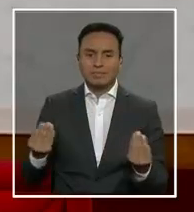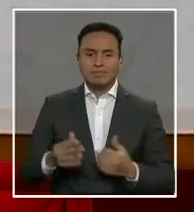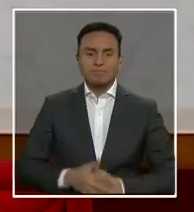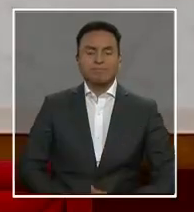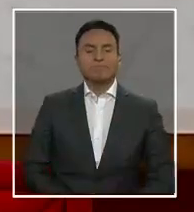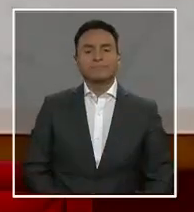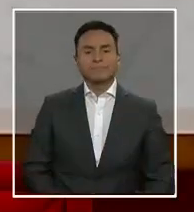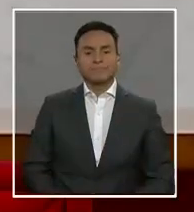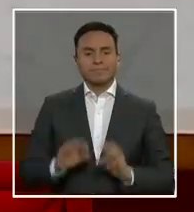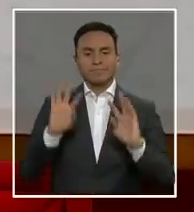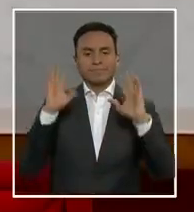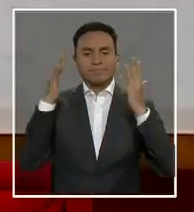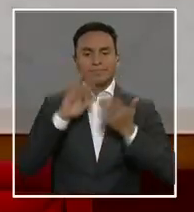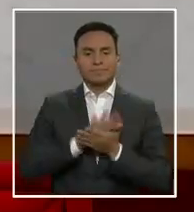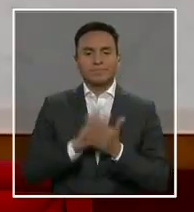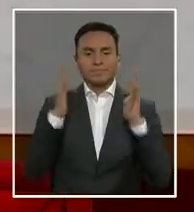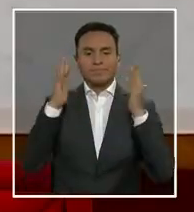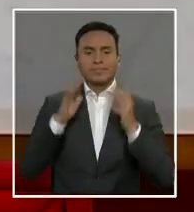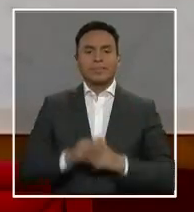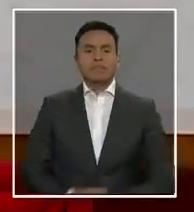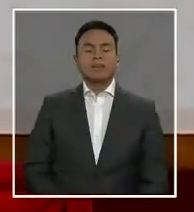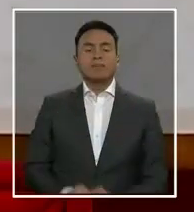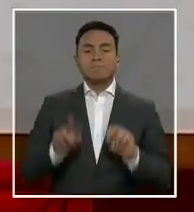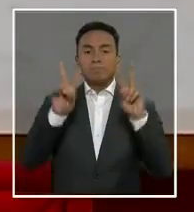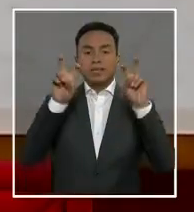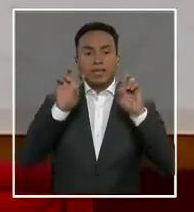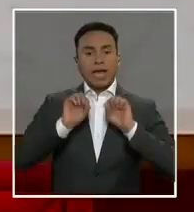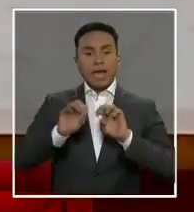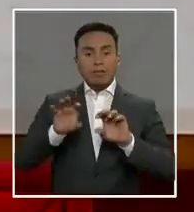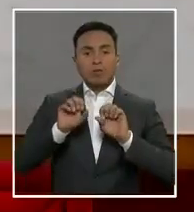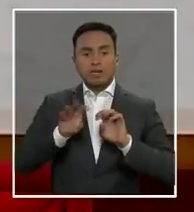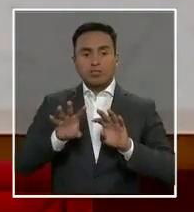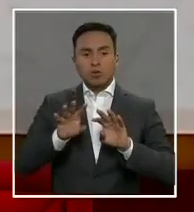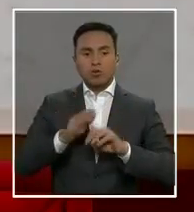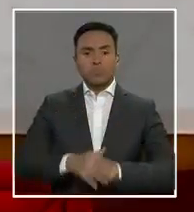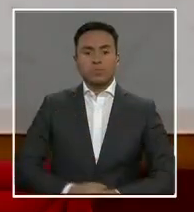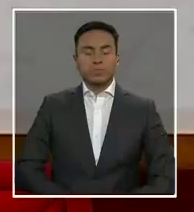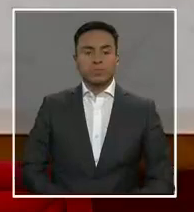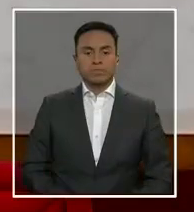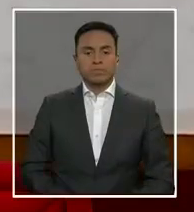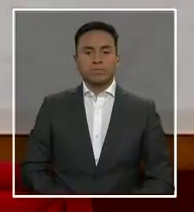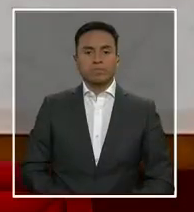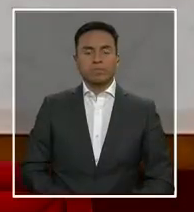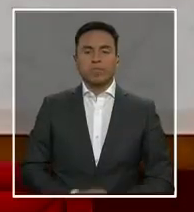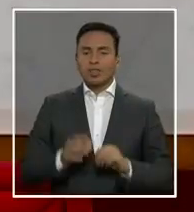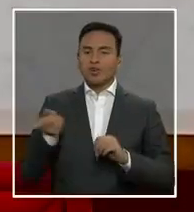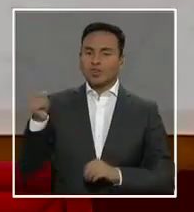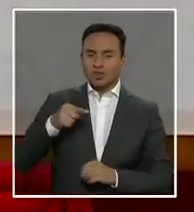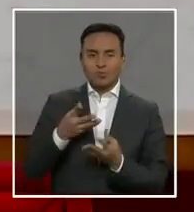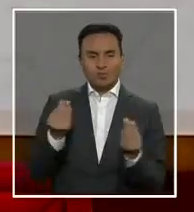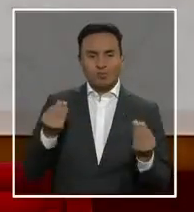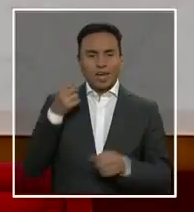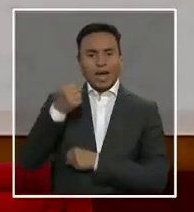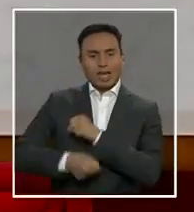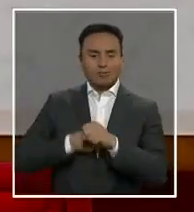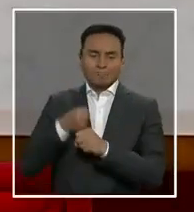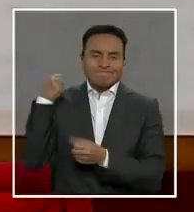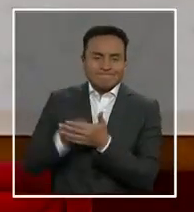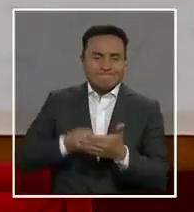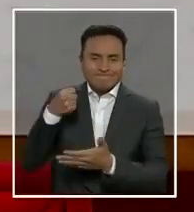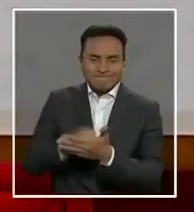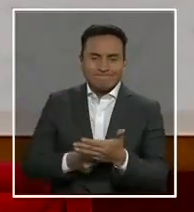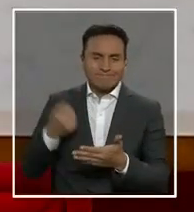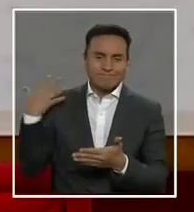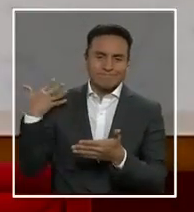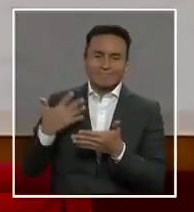en materia de educación qué es de dónde venimos tantos años luchando